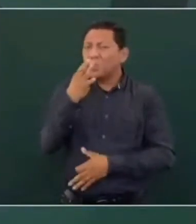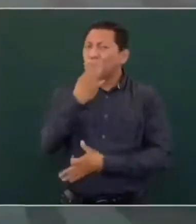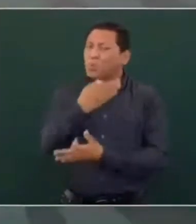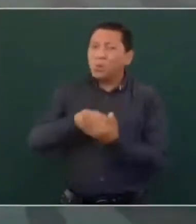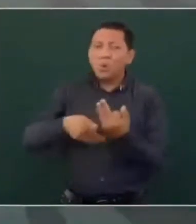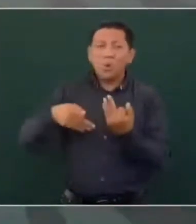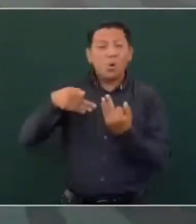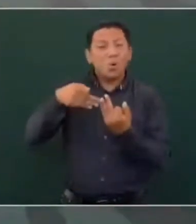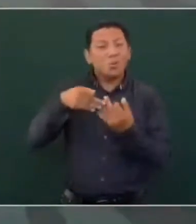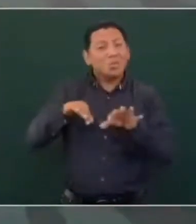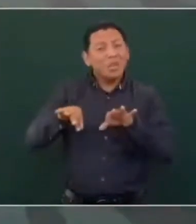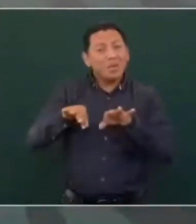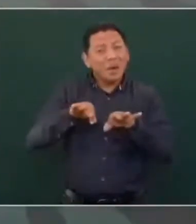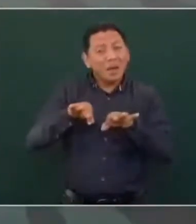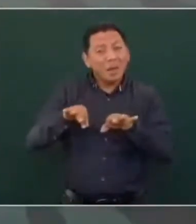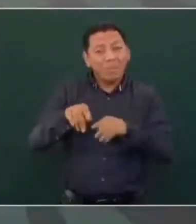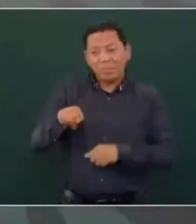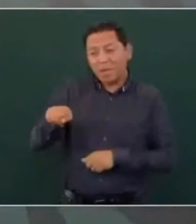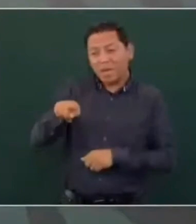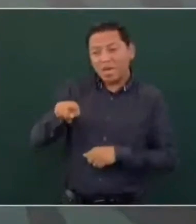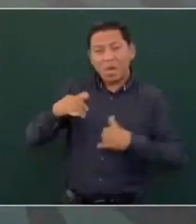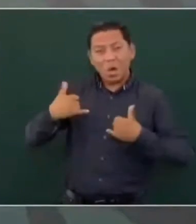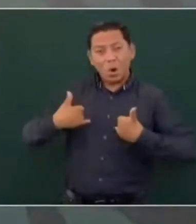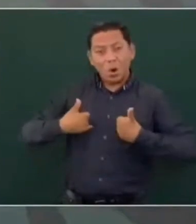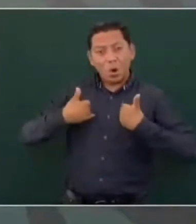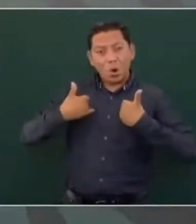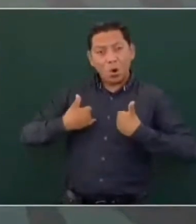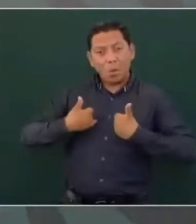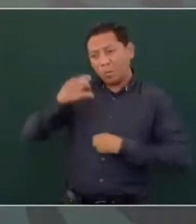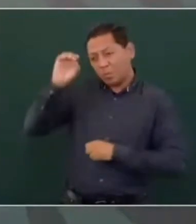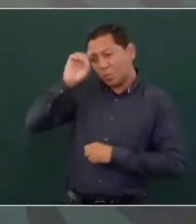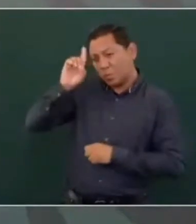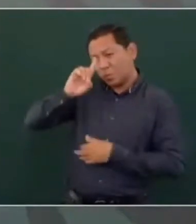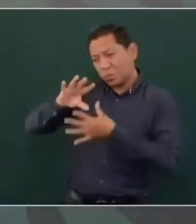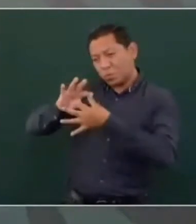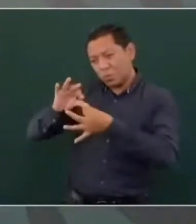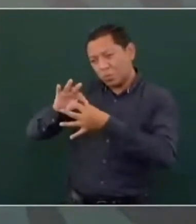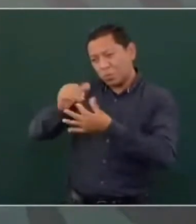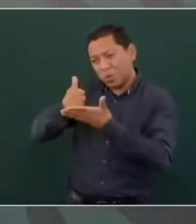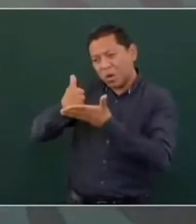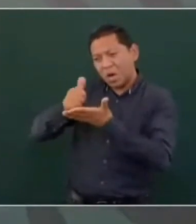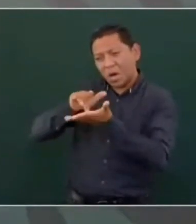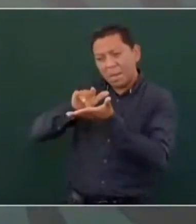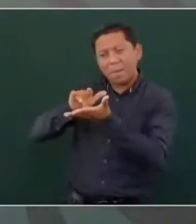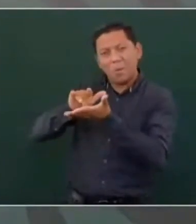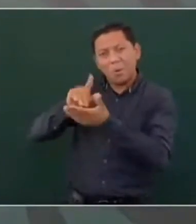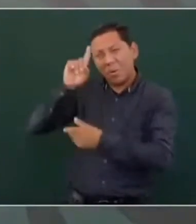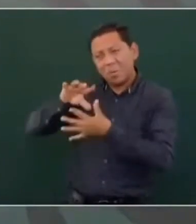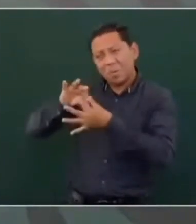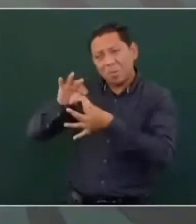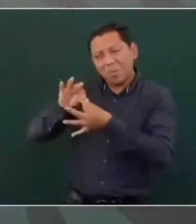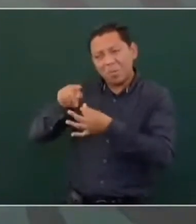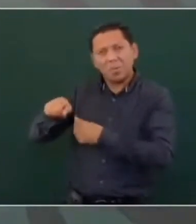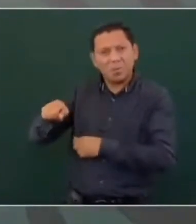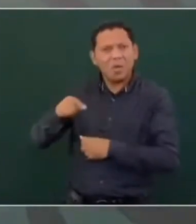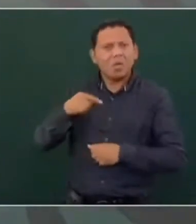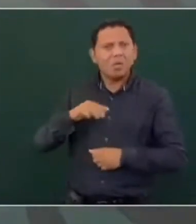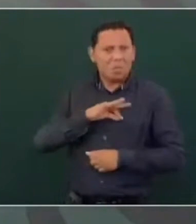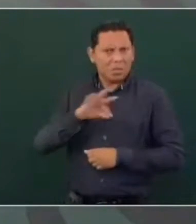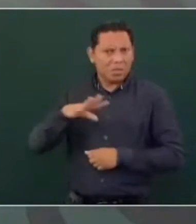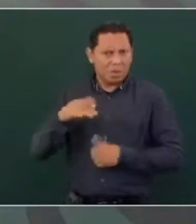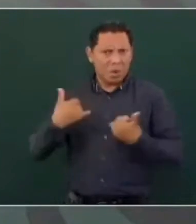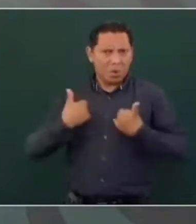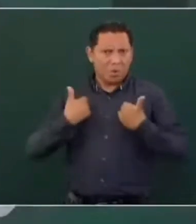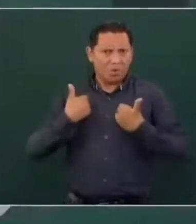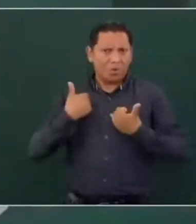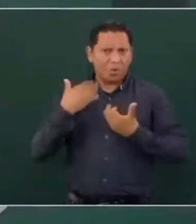de orientación a los jóvenes, de atención a los jóvenes, en todo sentido. Que los jóvenes tengan oportunidad de estudio, tengan